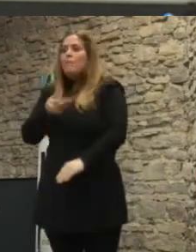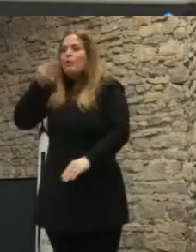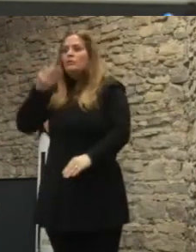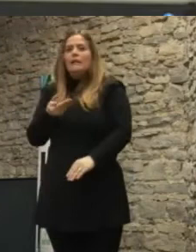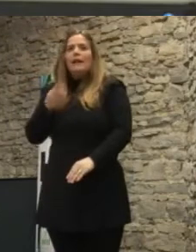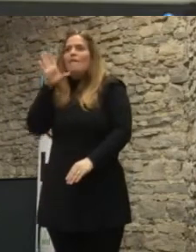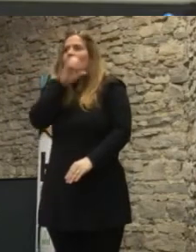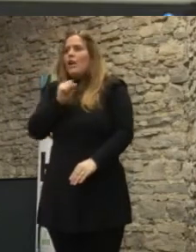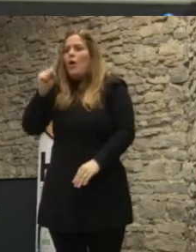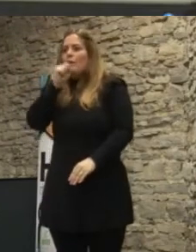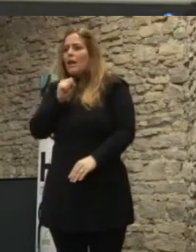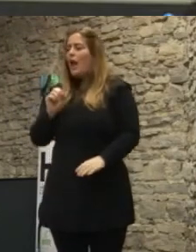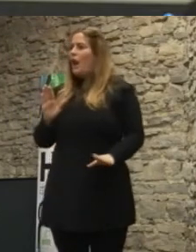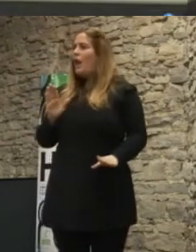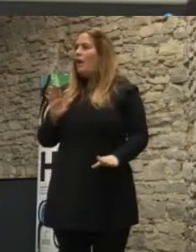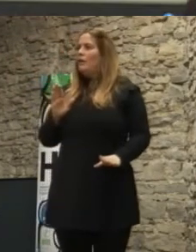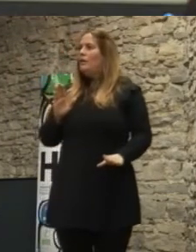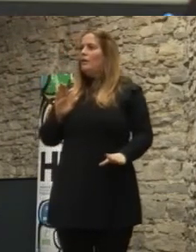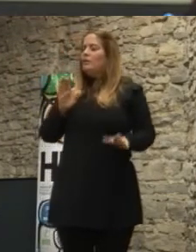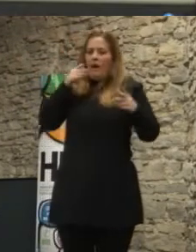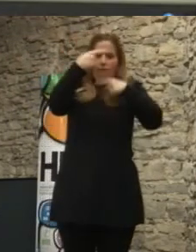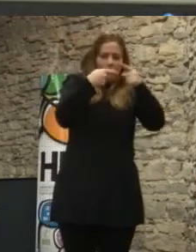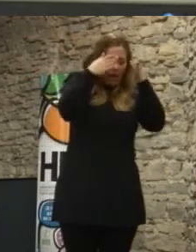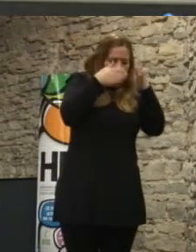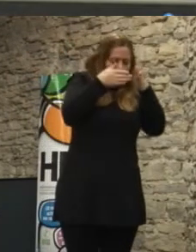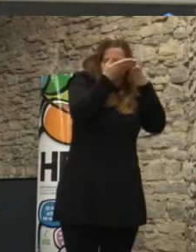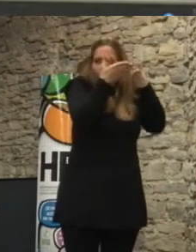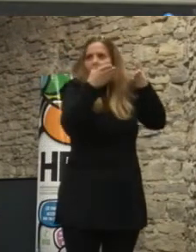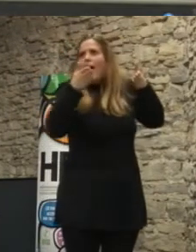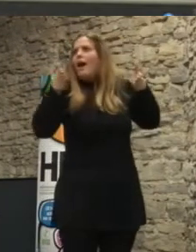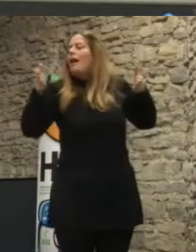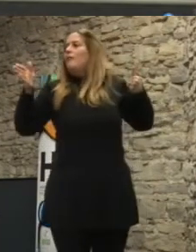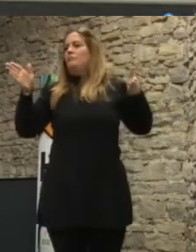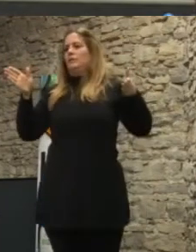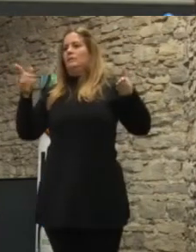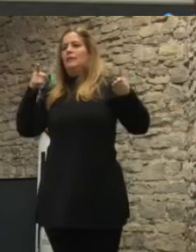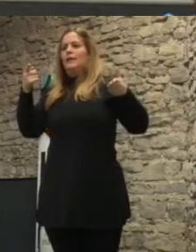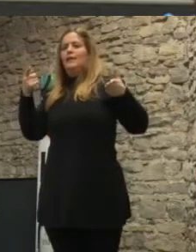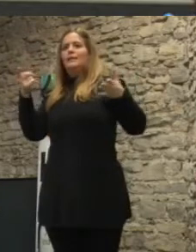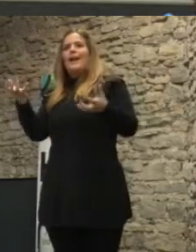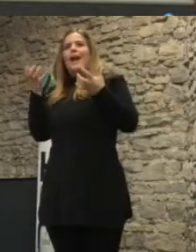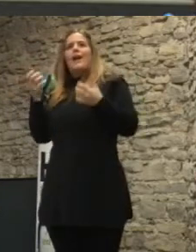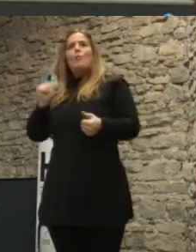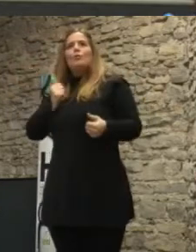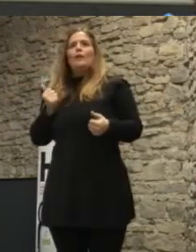fundamental, porque salir de eso, abrirse ahí, es ganar capital social, oportunidades,